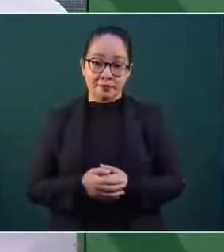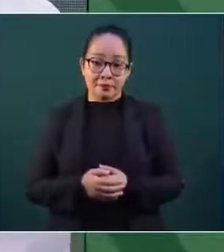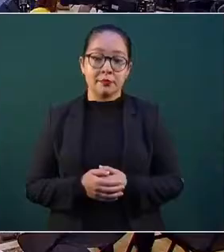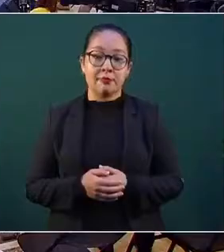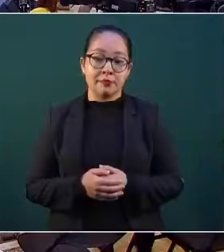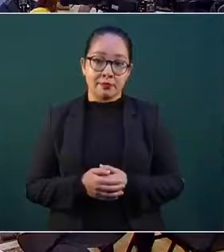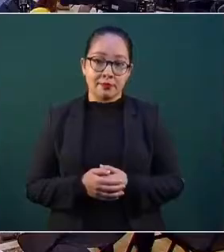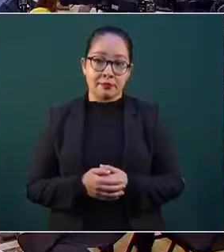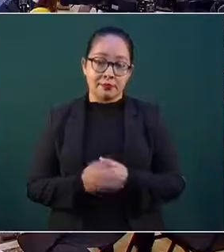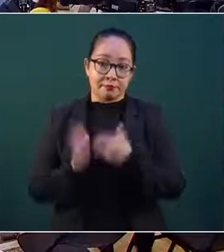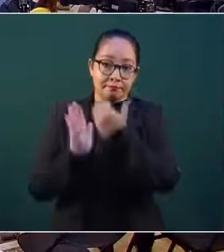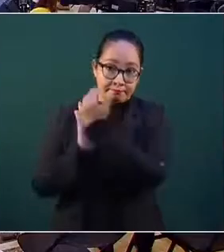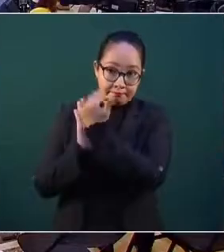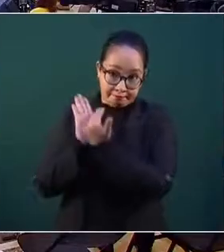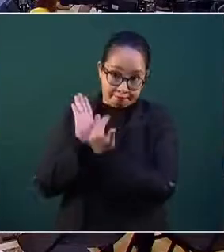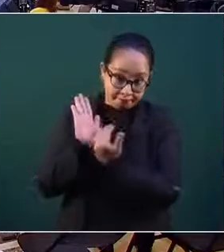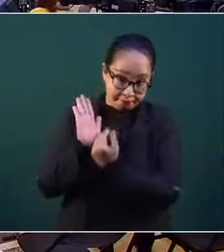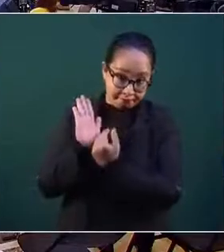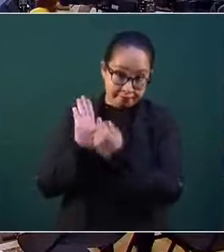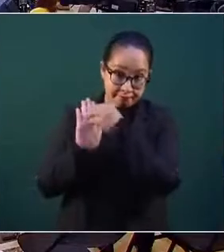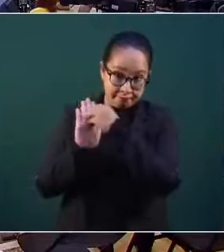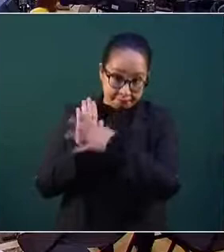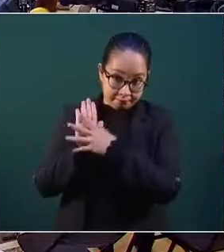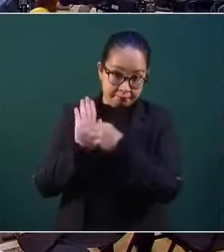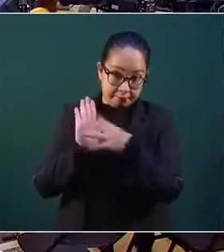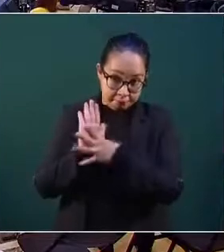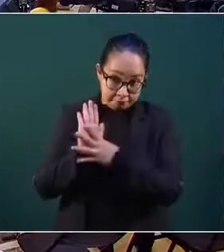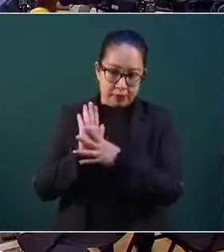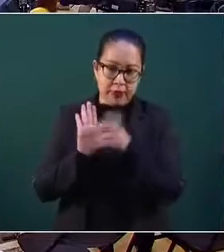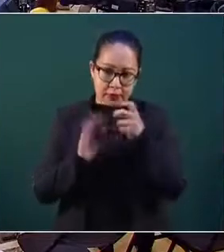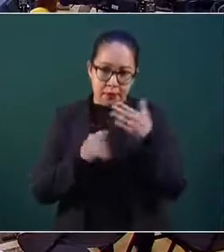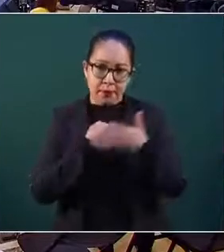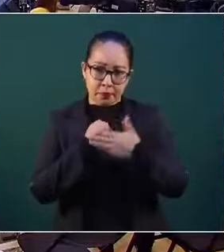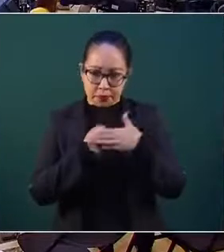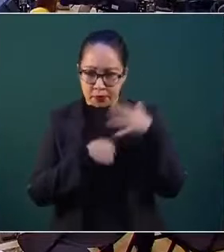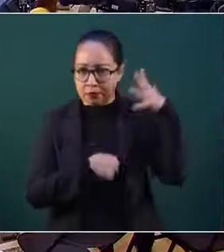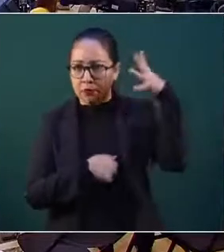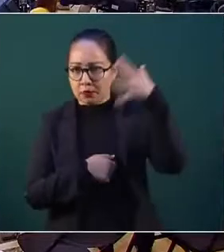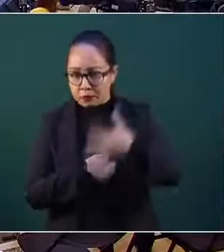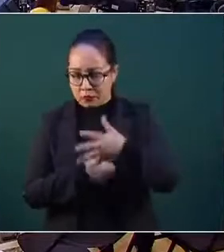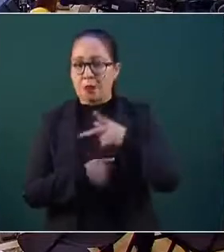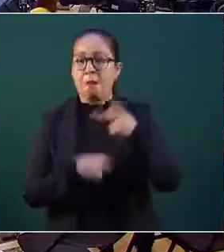Que se vaya, como se formule. Pero se le va a preguntar eso a la gente.